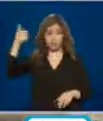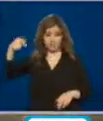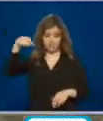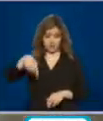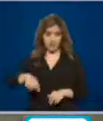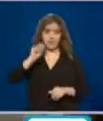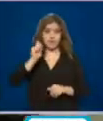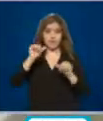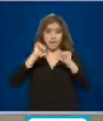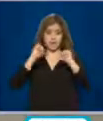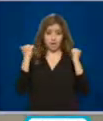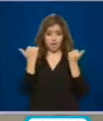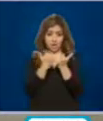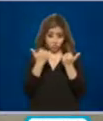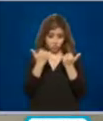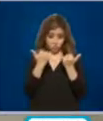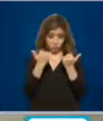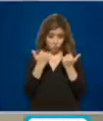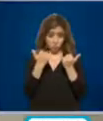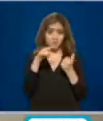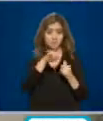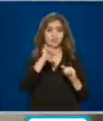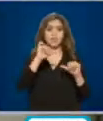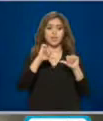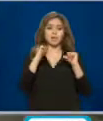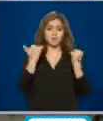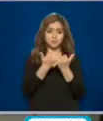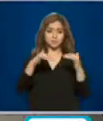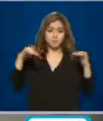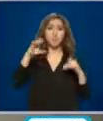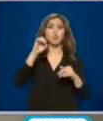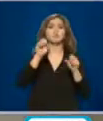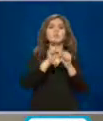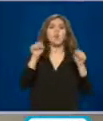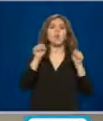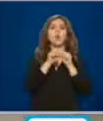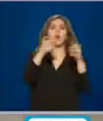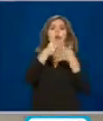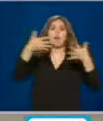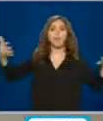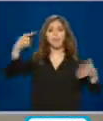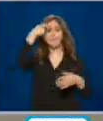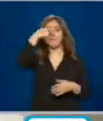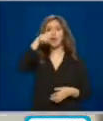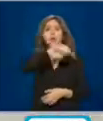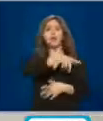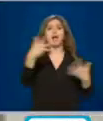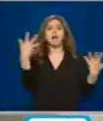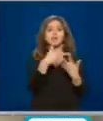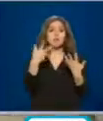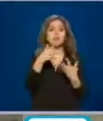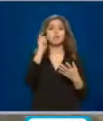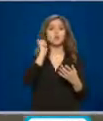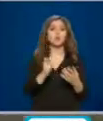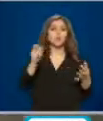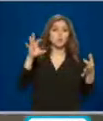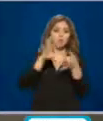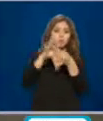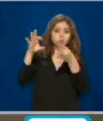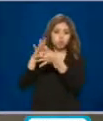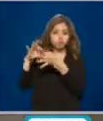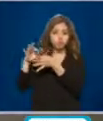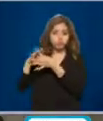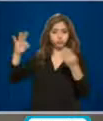el auditorio? Este es nuestro auditorio, o aula magna también la utilizamos para realizar las sesiones de ensamble